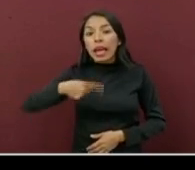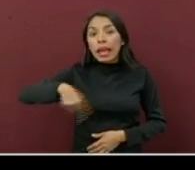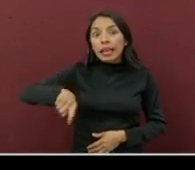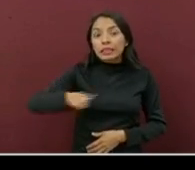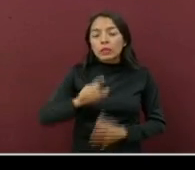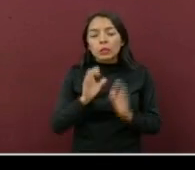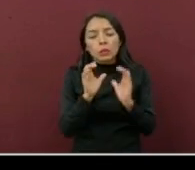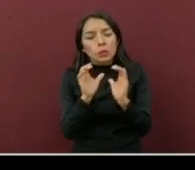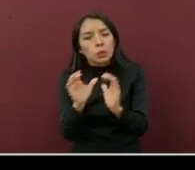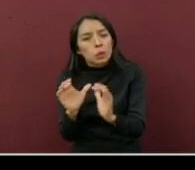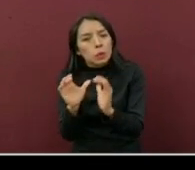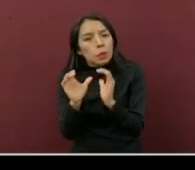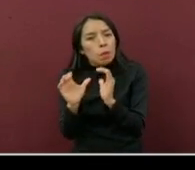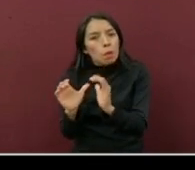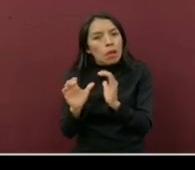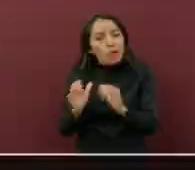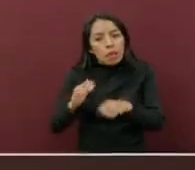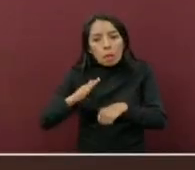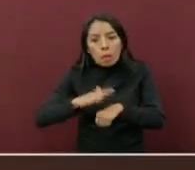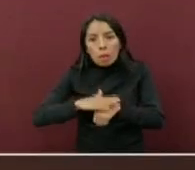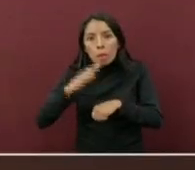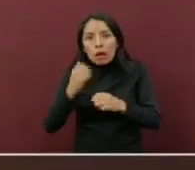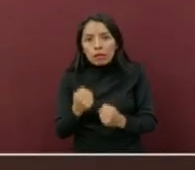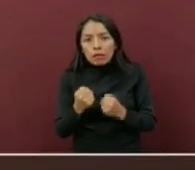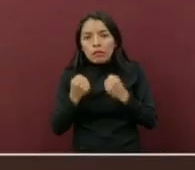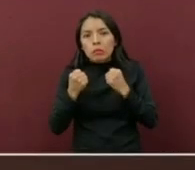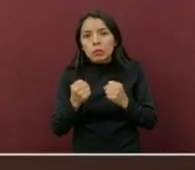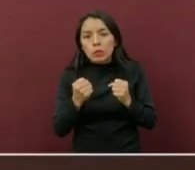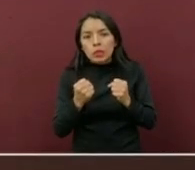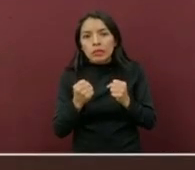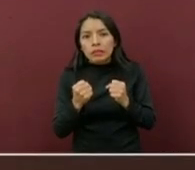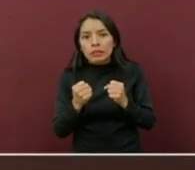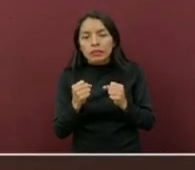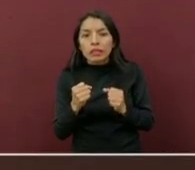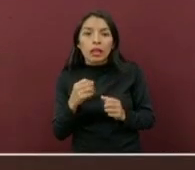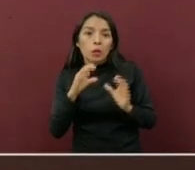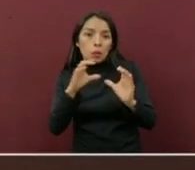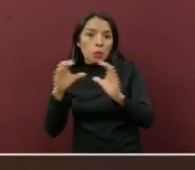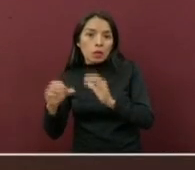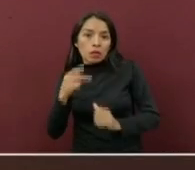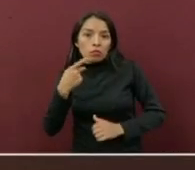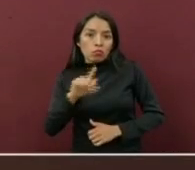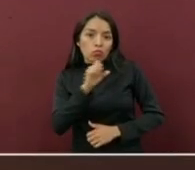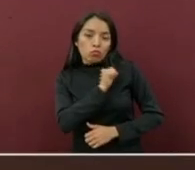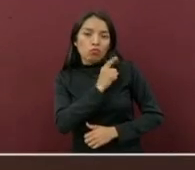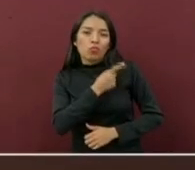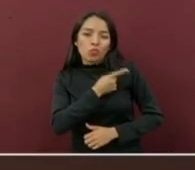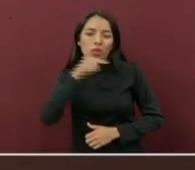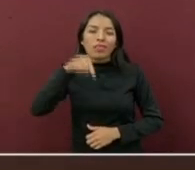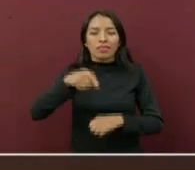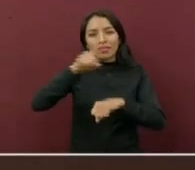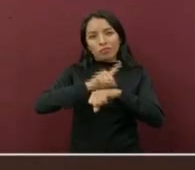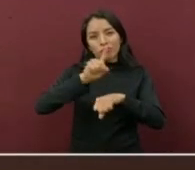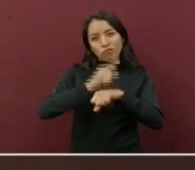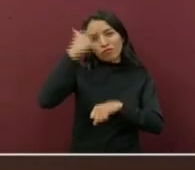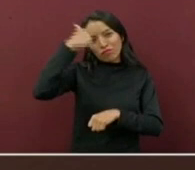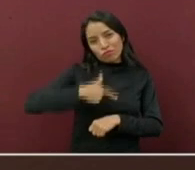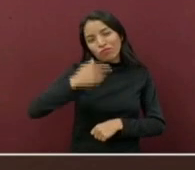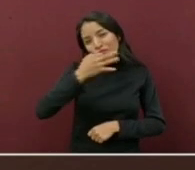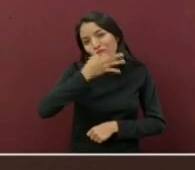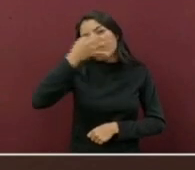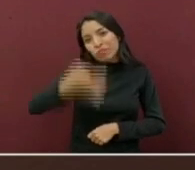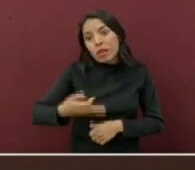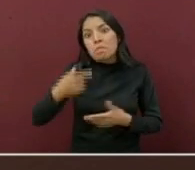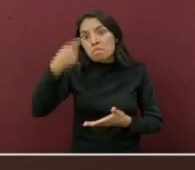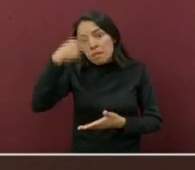muy cuidadosos y reforzar las medidas de protección que cada noche en este espacio se mencionan a fin de